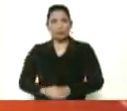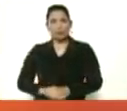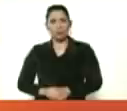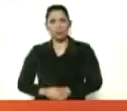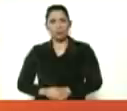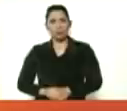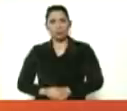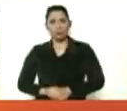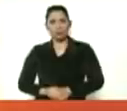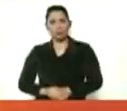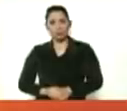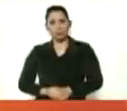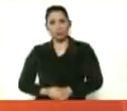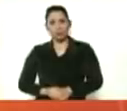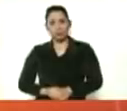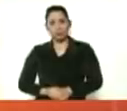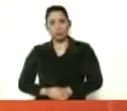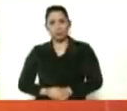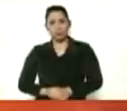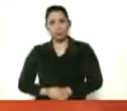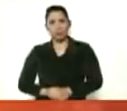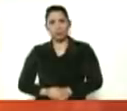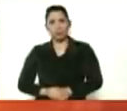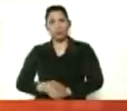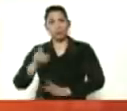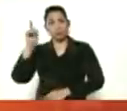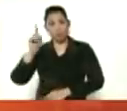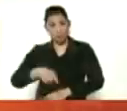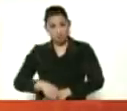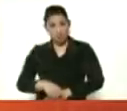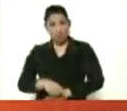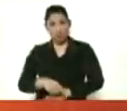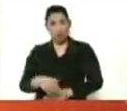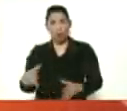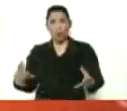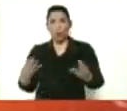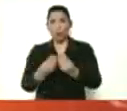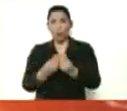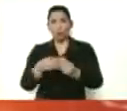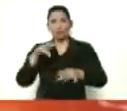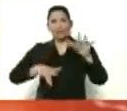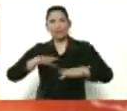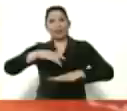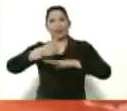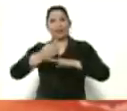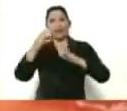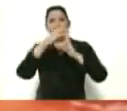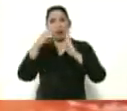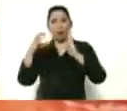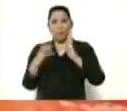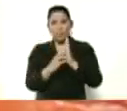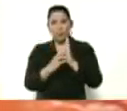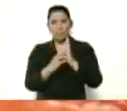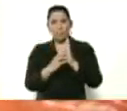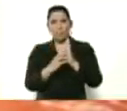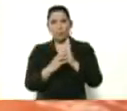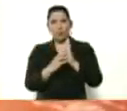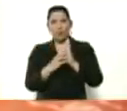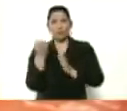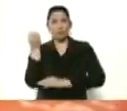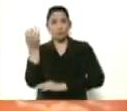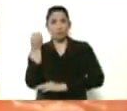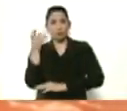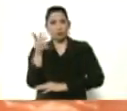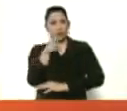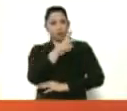este. Y también con el secretario general de la OPEP. Hubo una conferencia de monitoreo